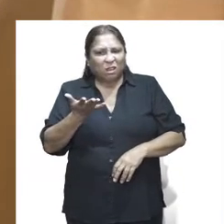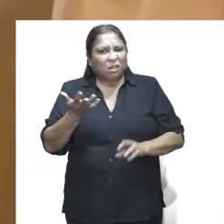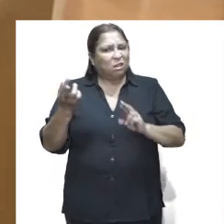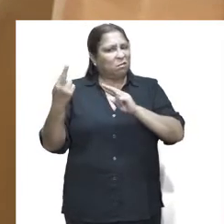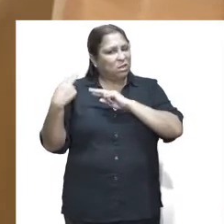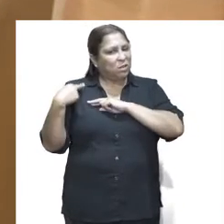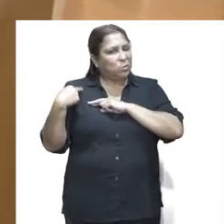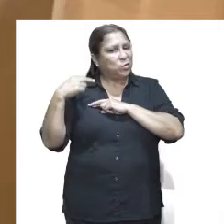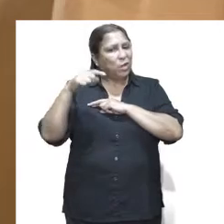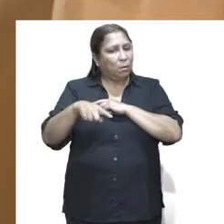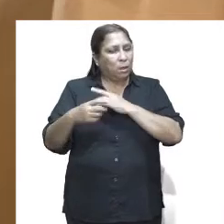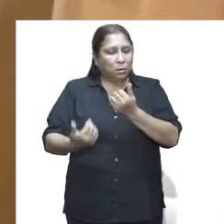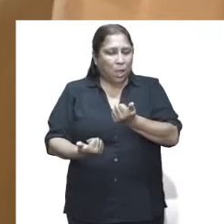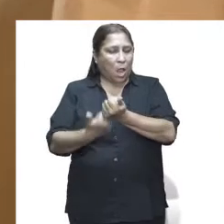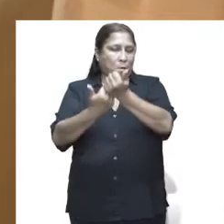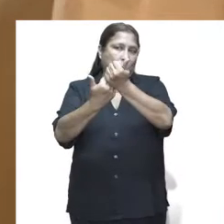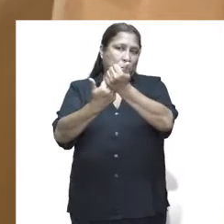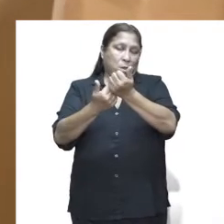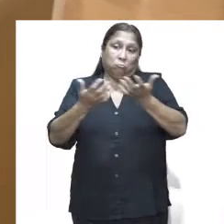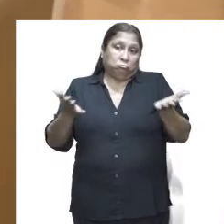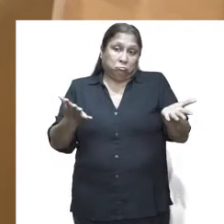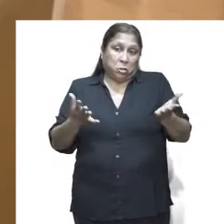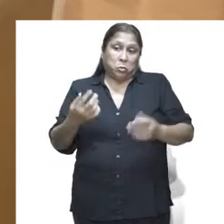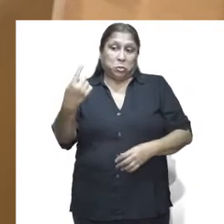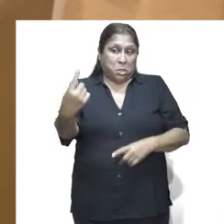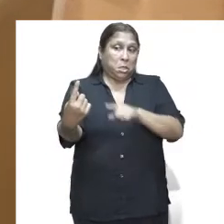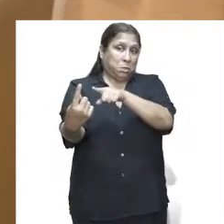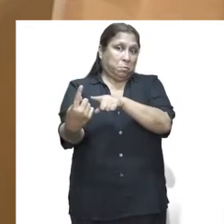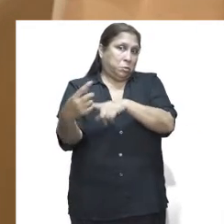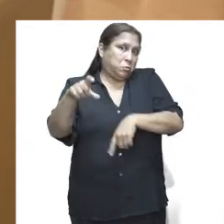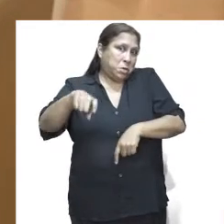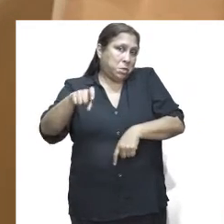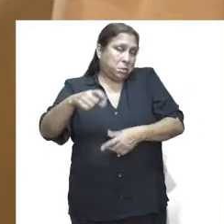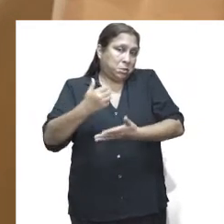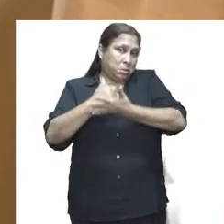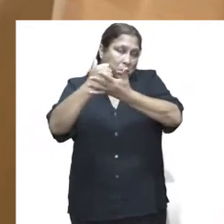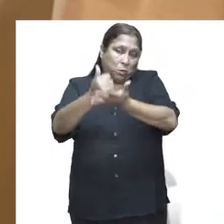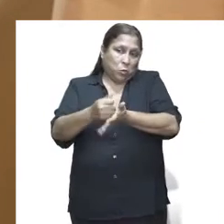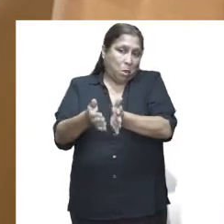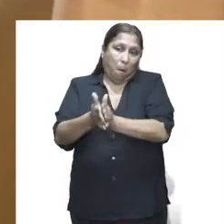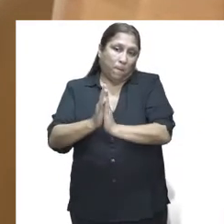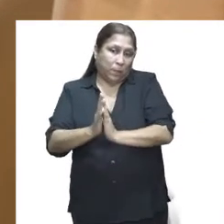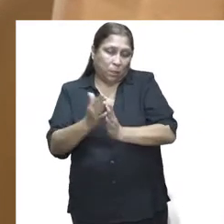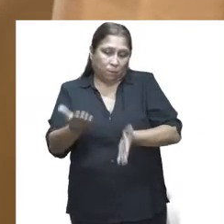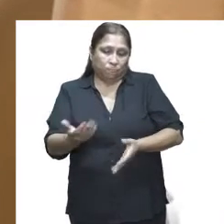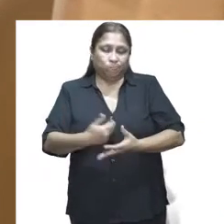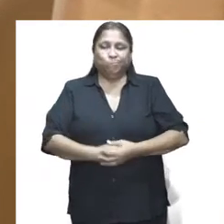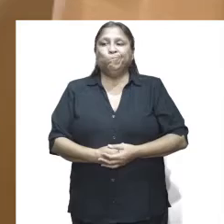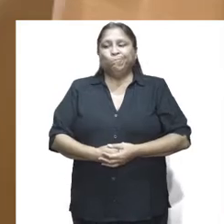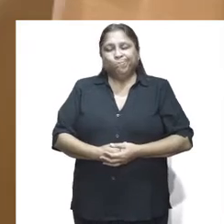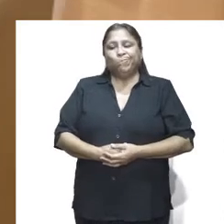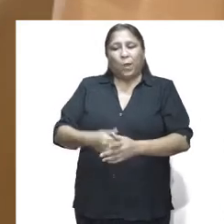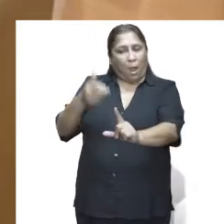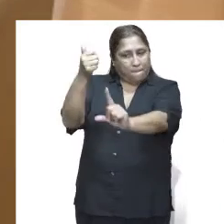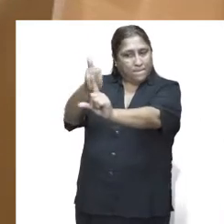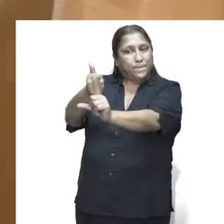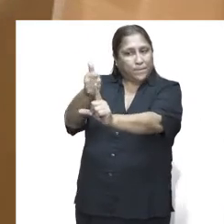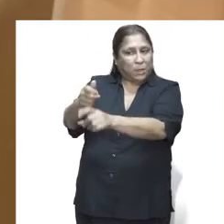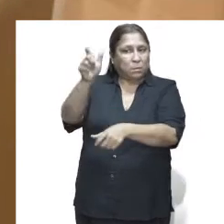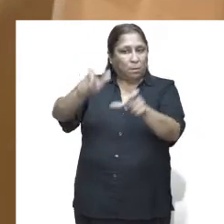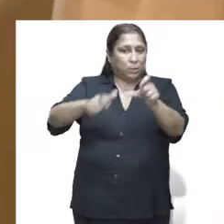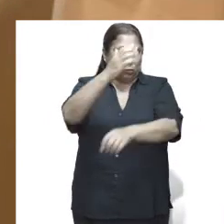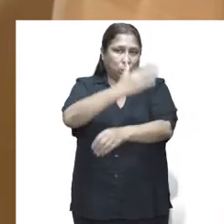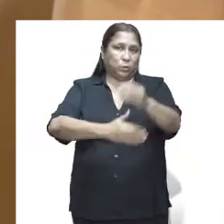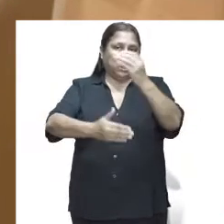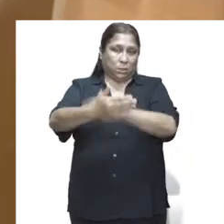para poder apoyar? Bueno, si es que ella, por supuesto, así lo pide. Es la propia persona con discapacidad